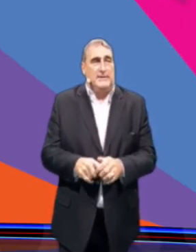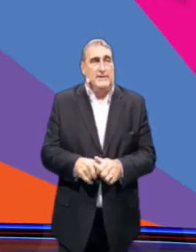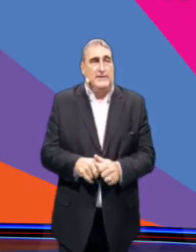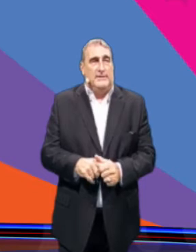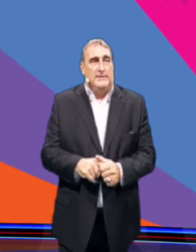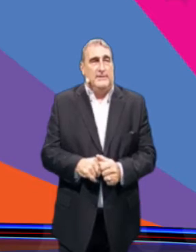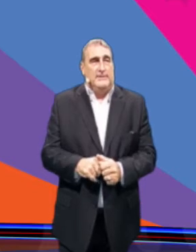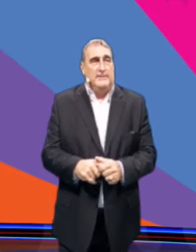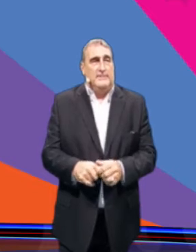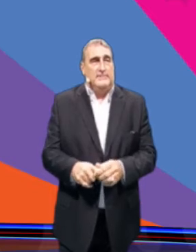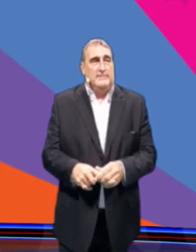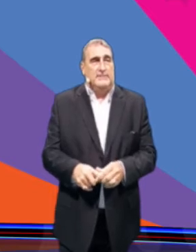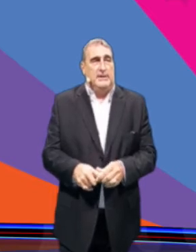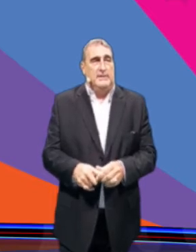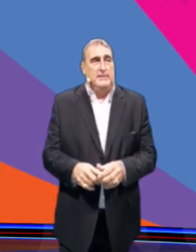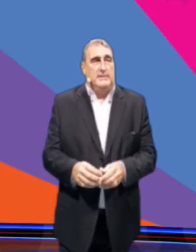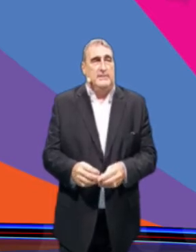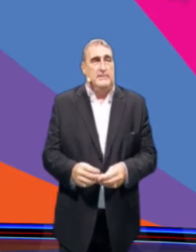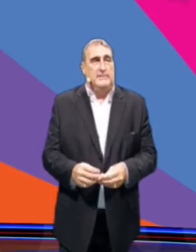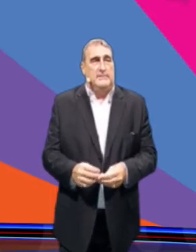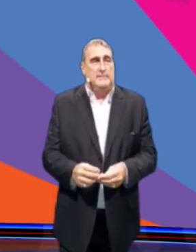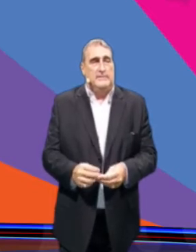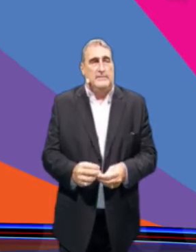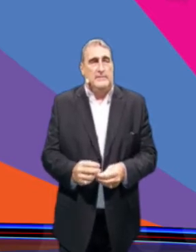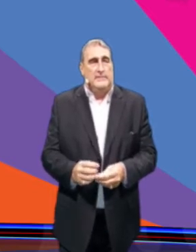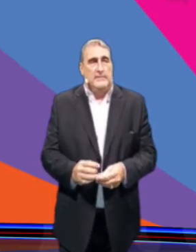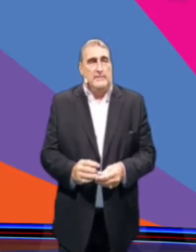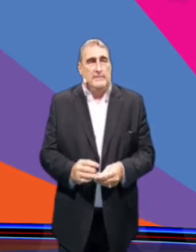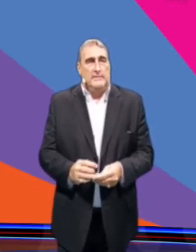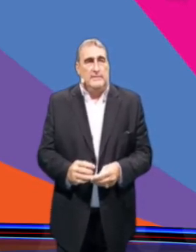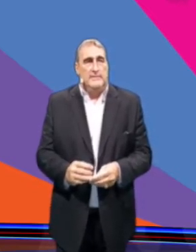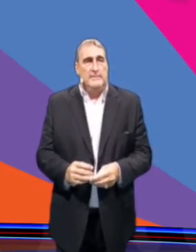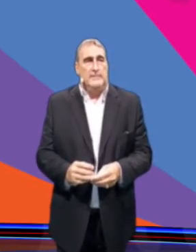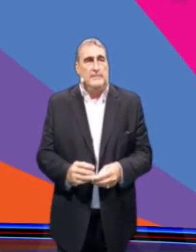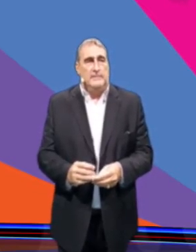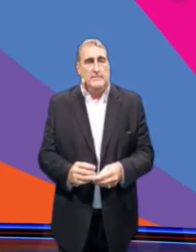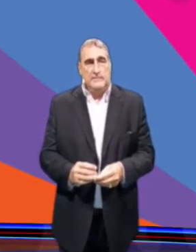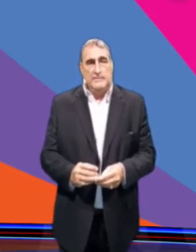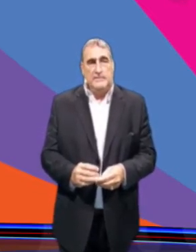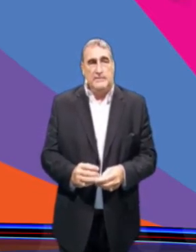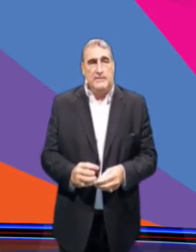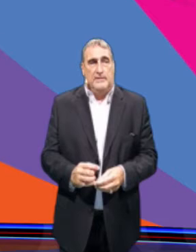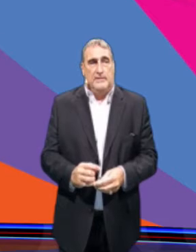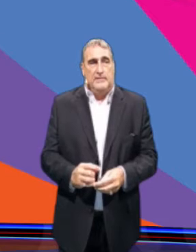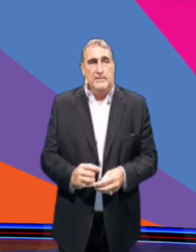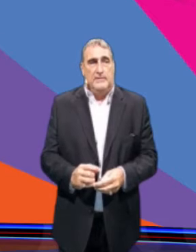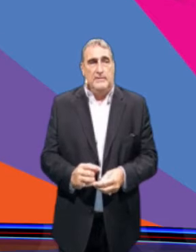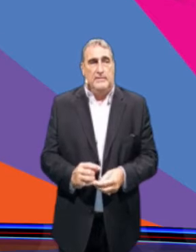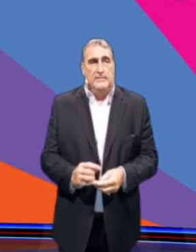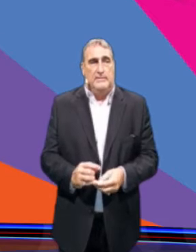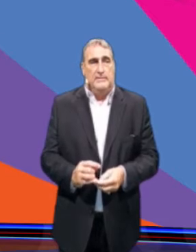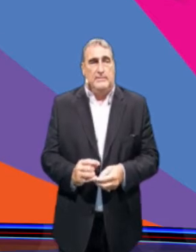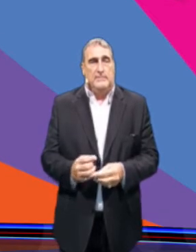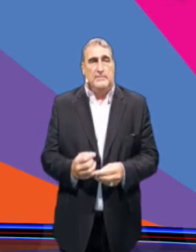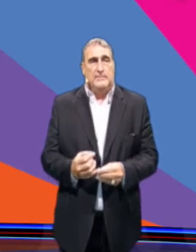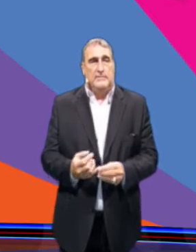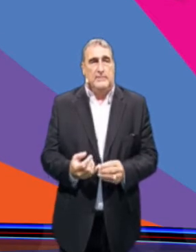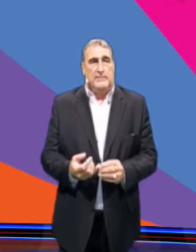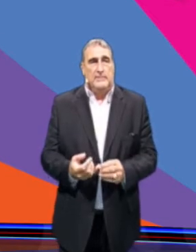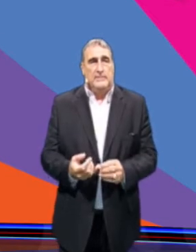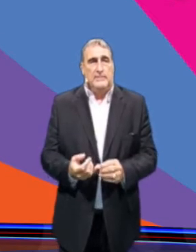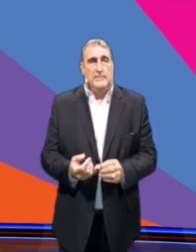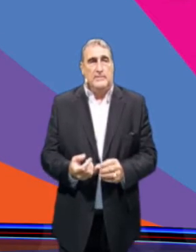a senador Sí. por esta unión de radicales y